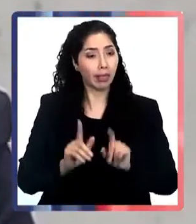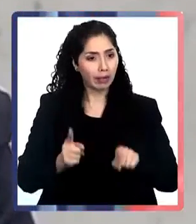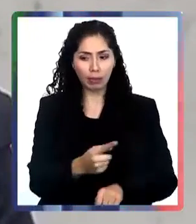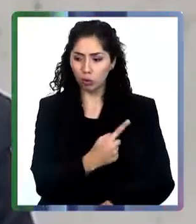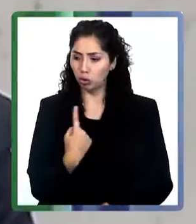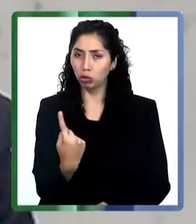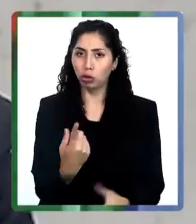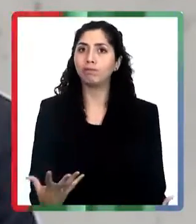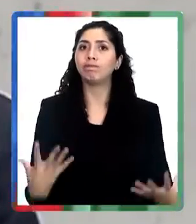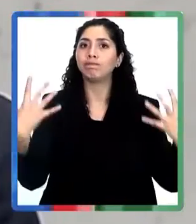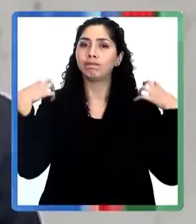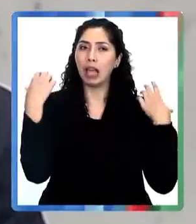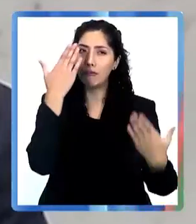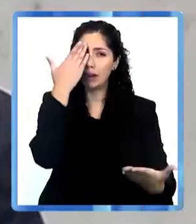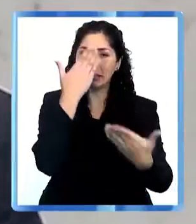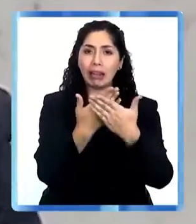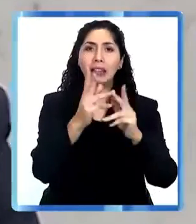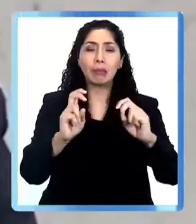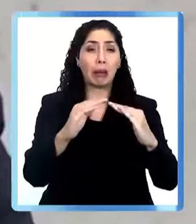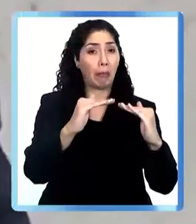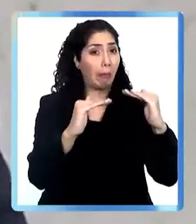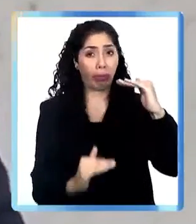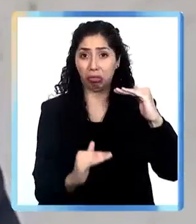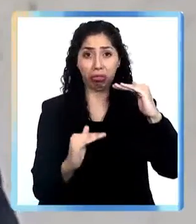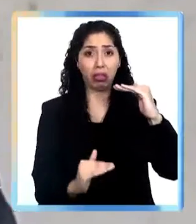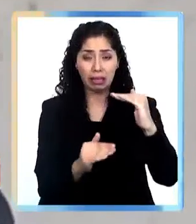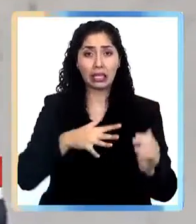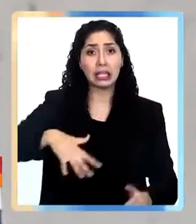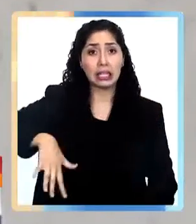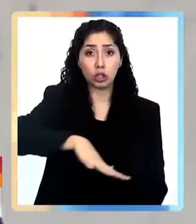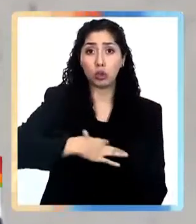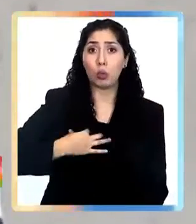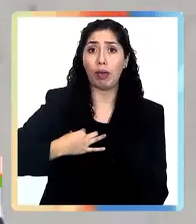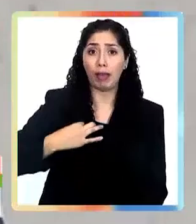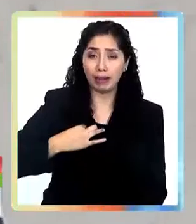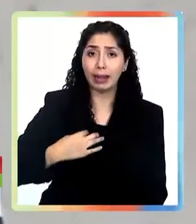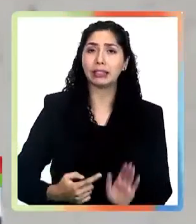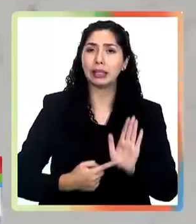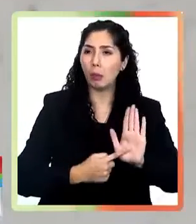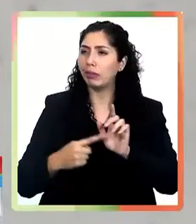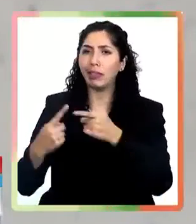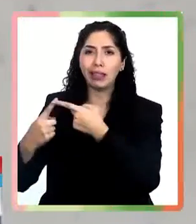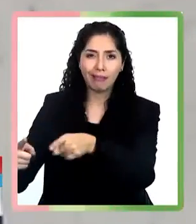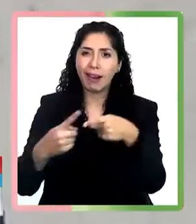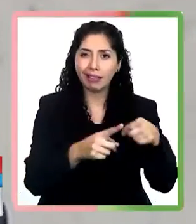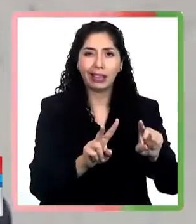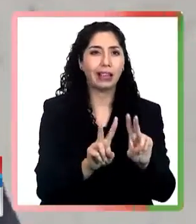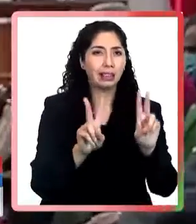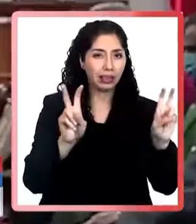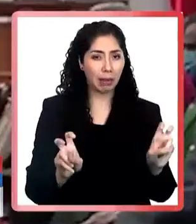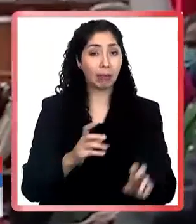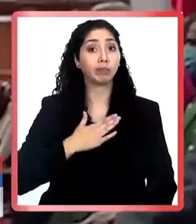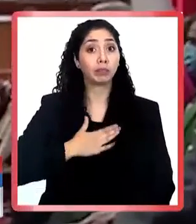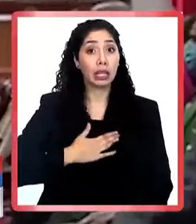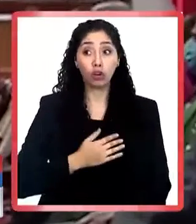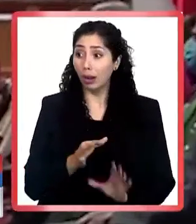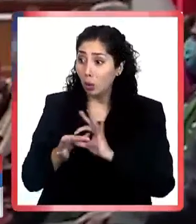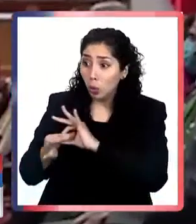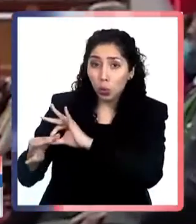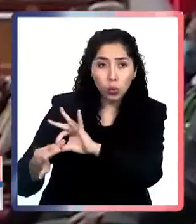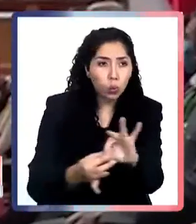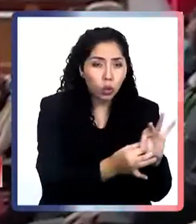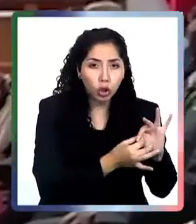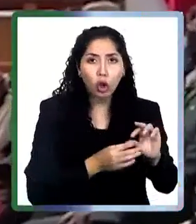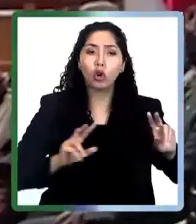asumir la responsabilidad de enfrentar las desigualdades que vive la ciudadanía y que se expresan en múltiples dimensiones quiero que construyamos juntos